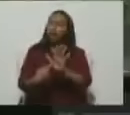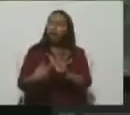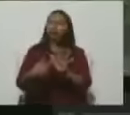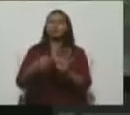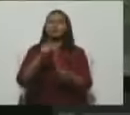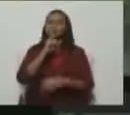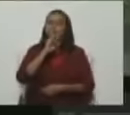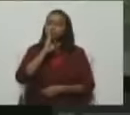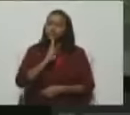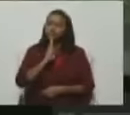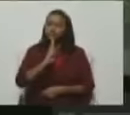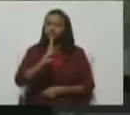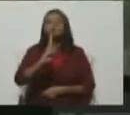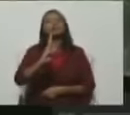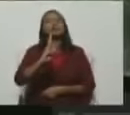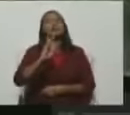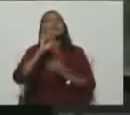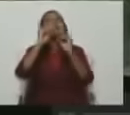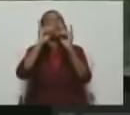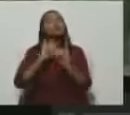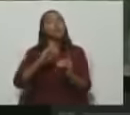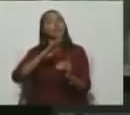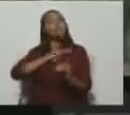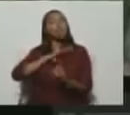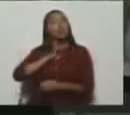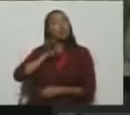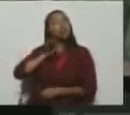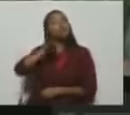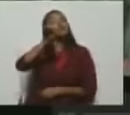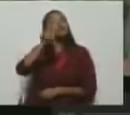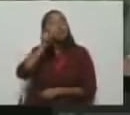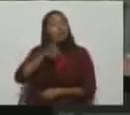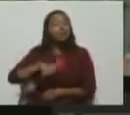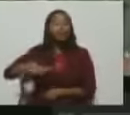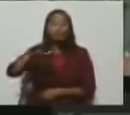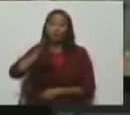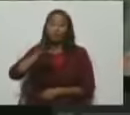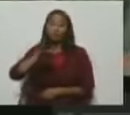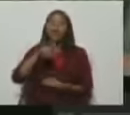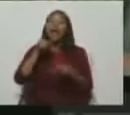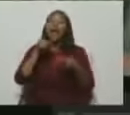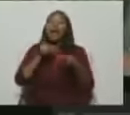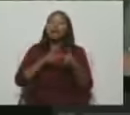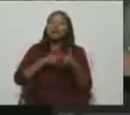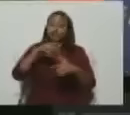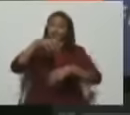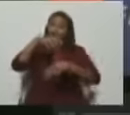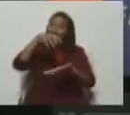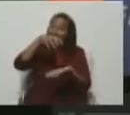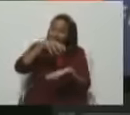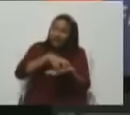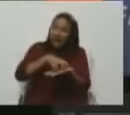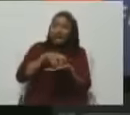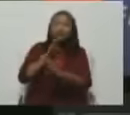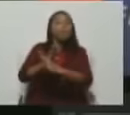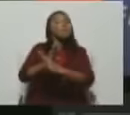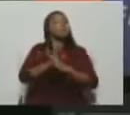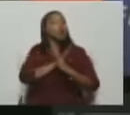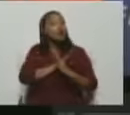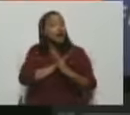definir su futuro. Y un Estado, aún bloqueado, con interés y